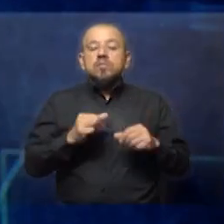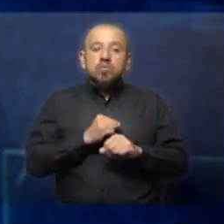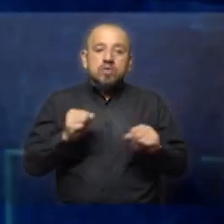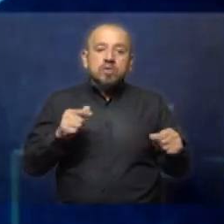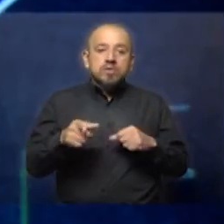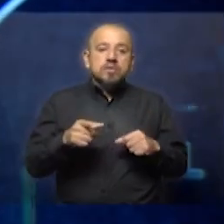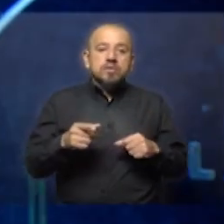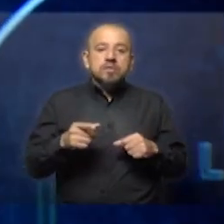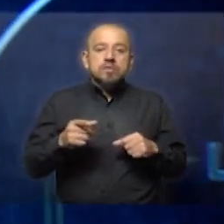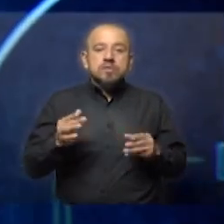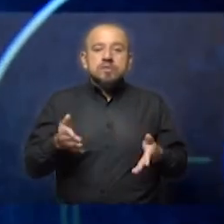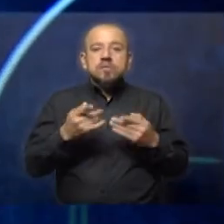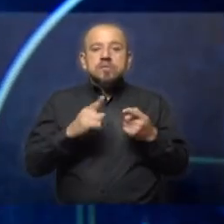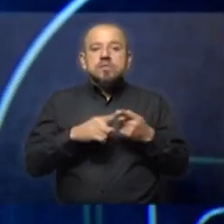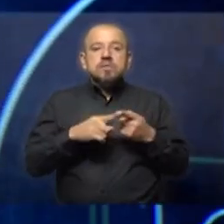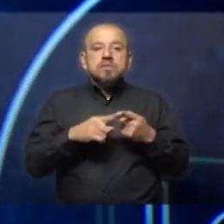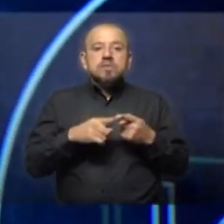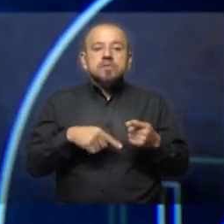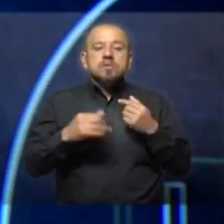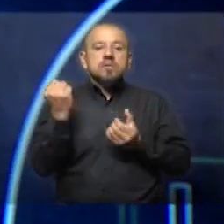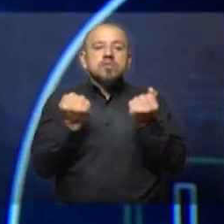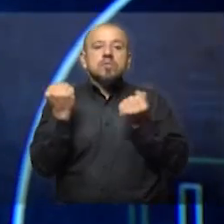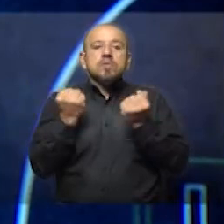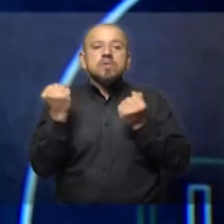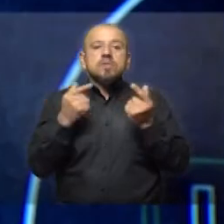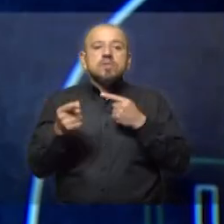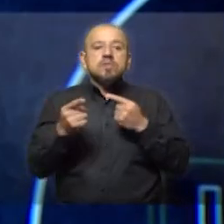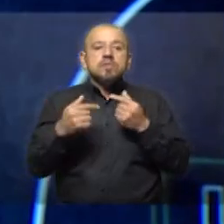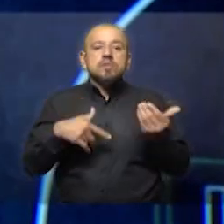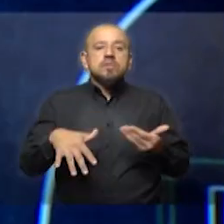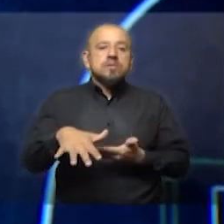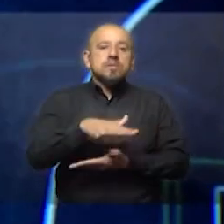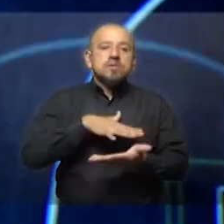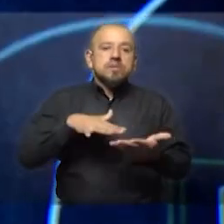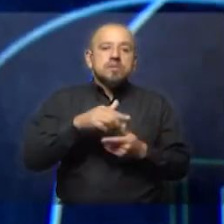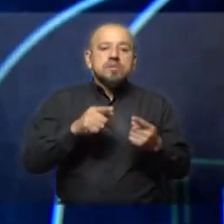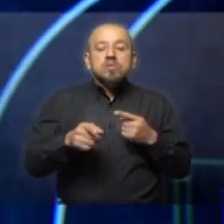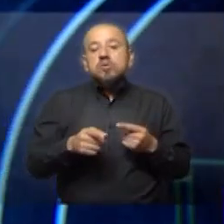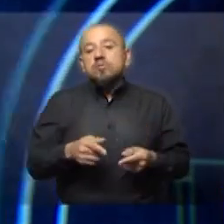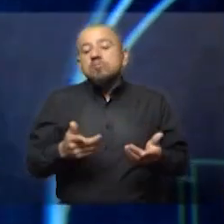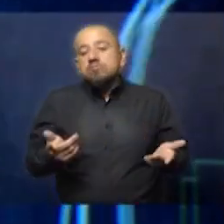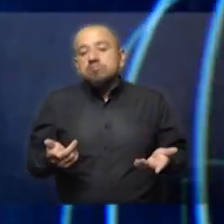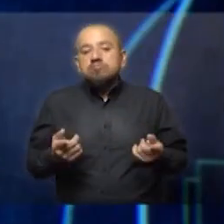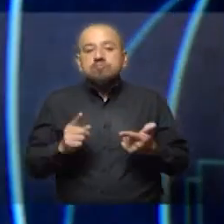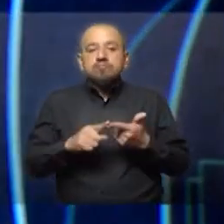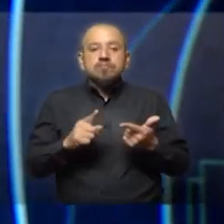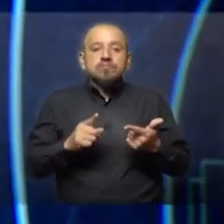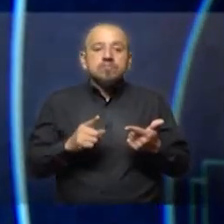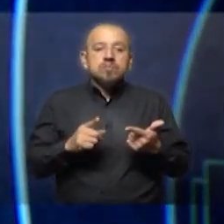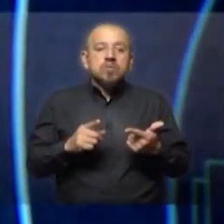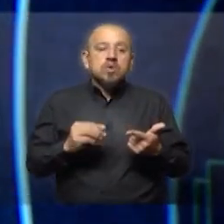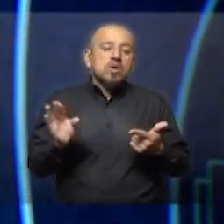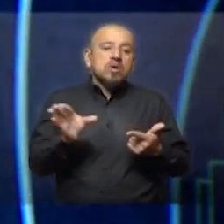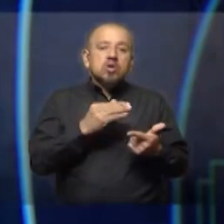desenvolverse económicamente cuando la situación lo requiriera que todos